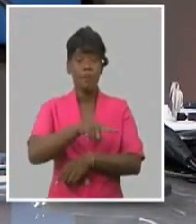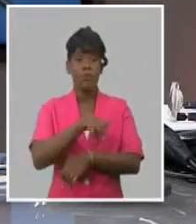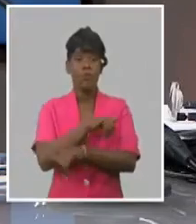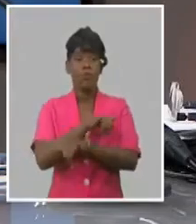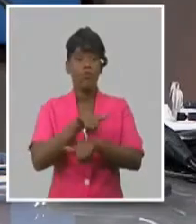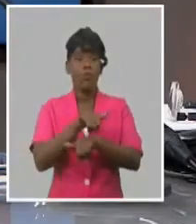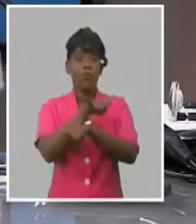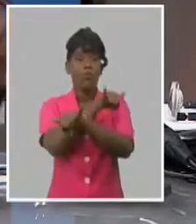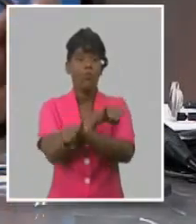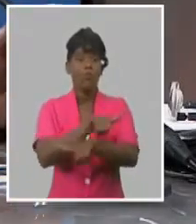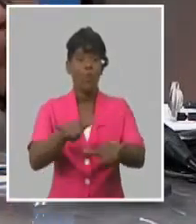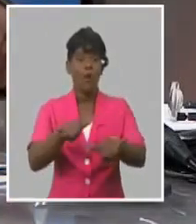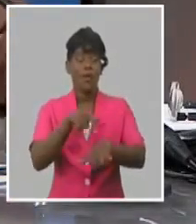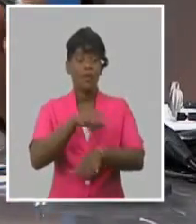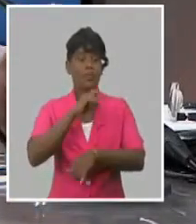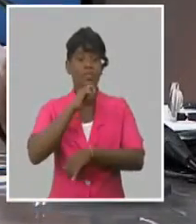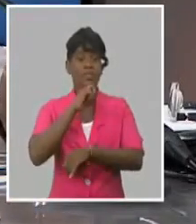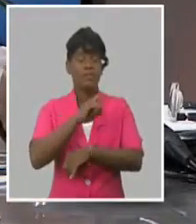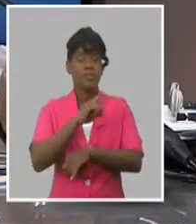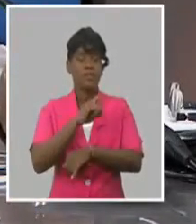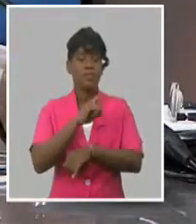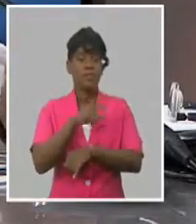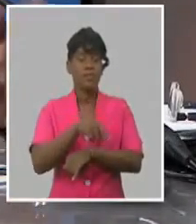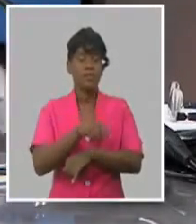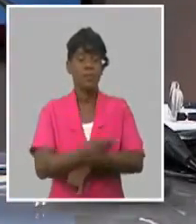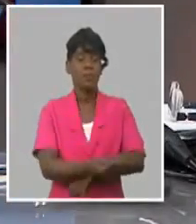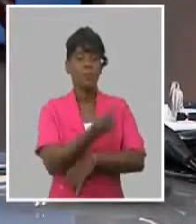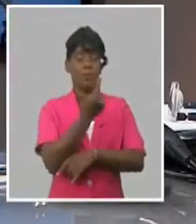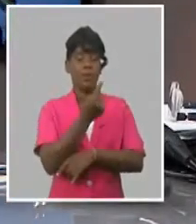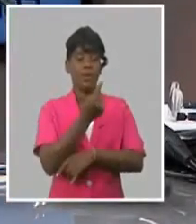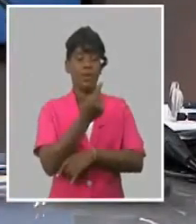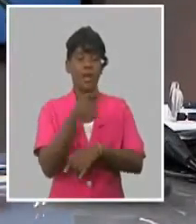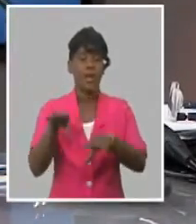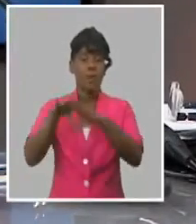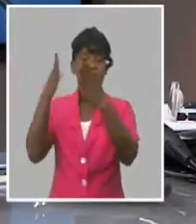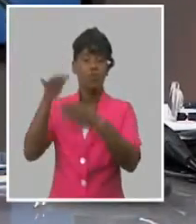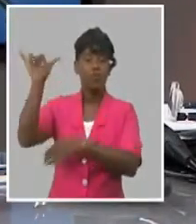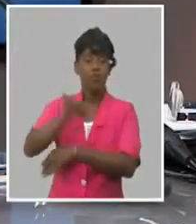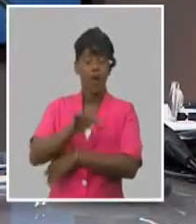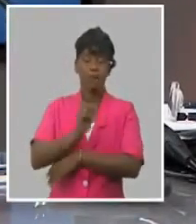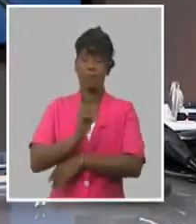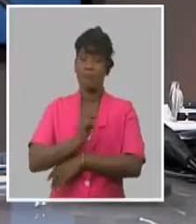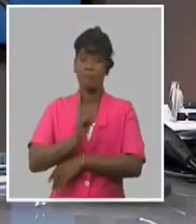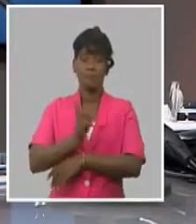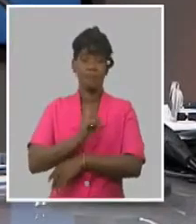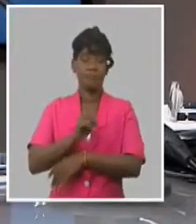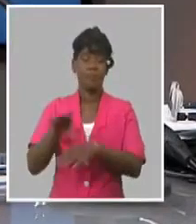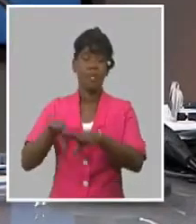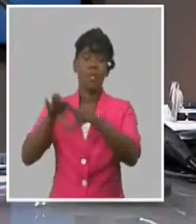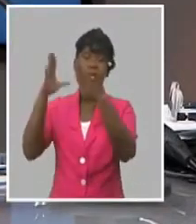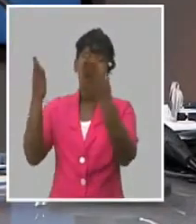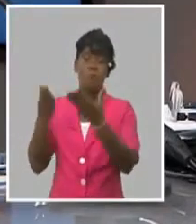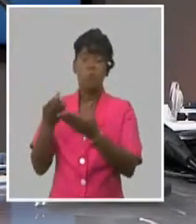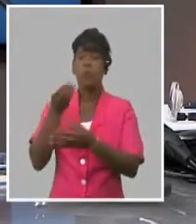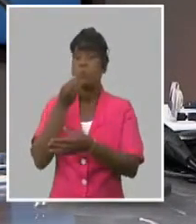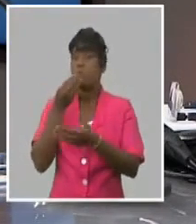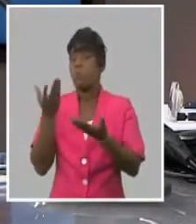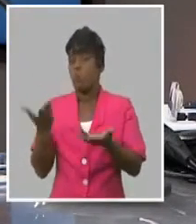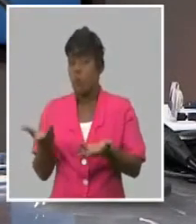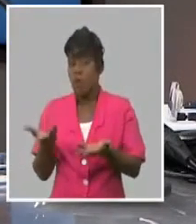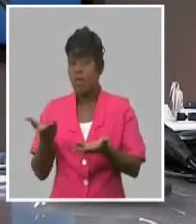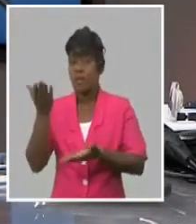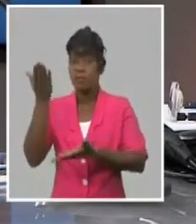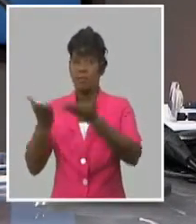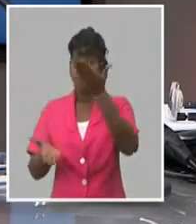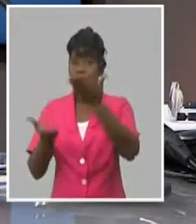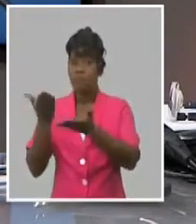no es posible en Cuba poder hacer esto como se hace en todos los lugares del mundo. En cualquier lugar del mundo tú haces una devaluación de la moneda.